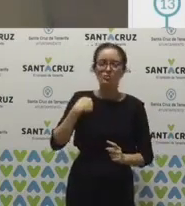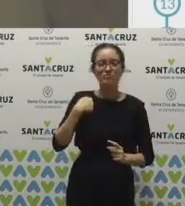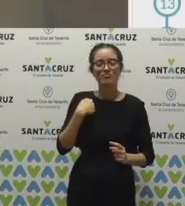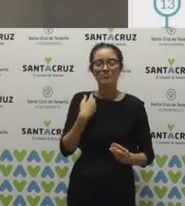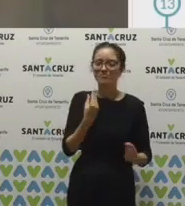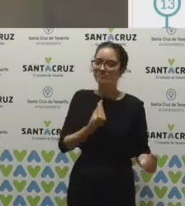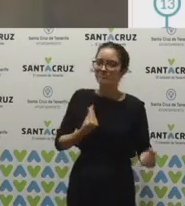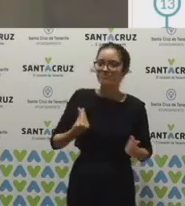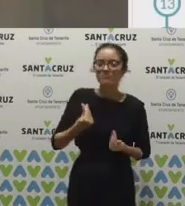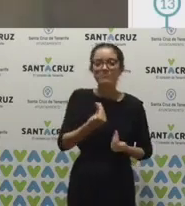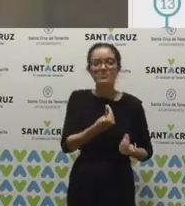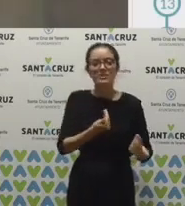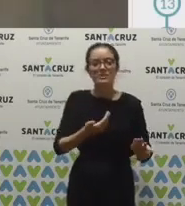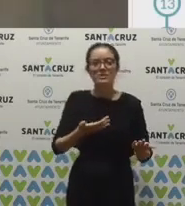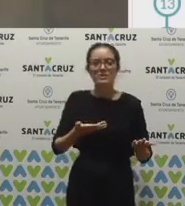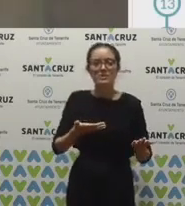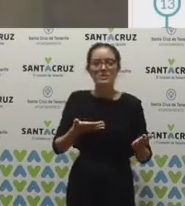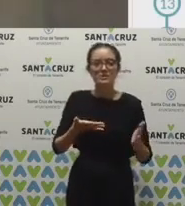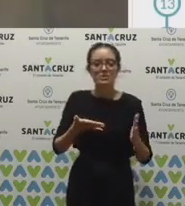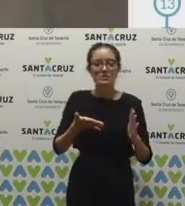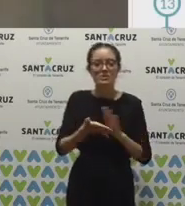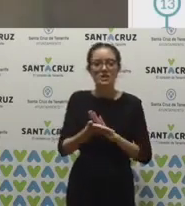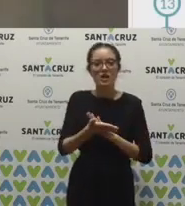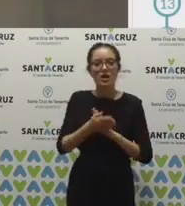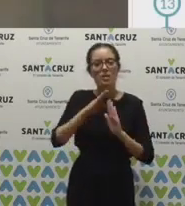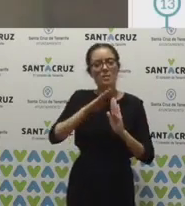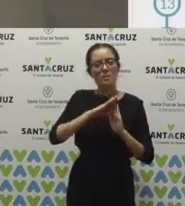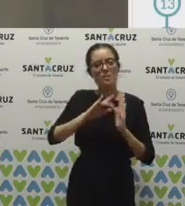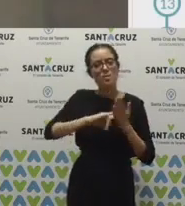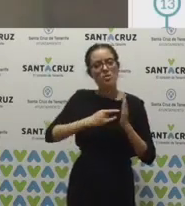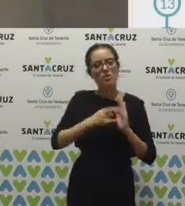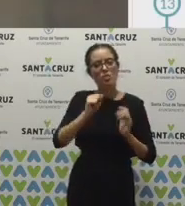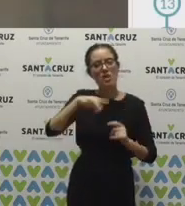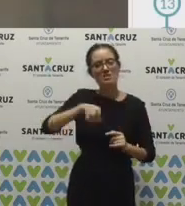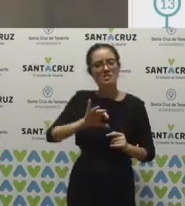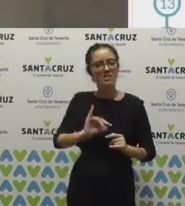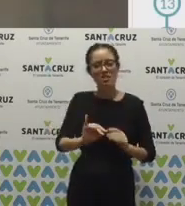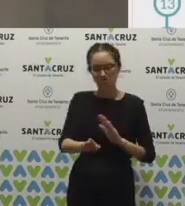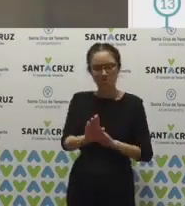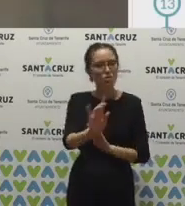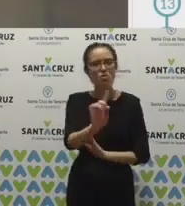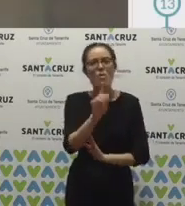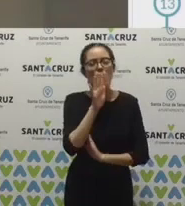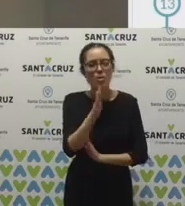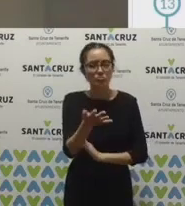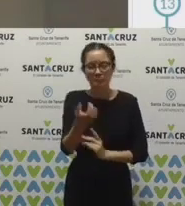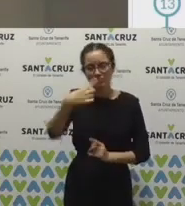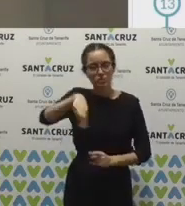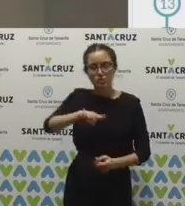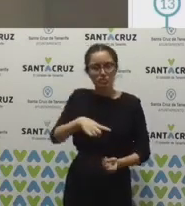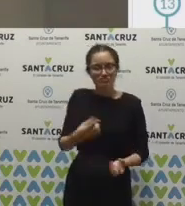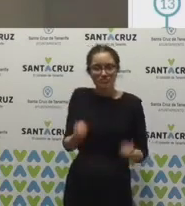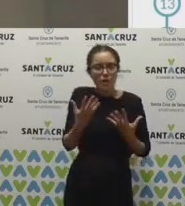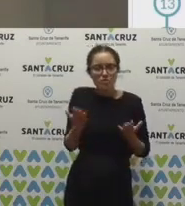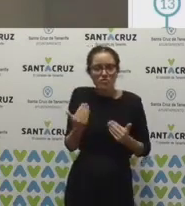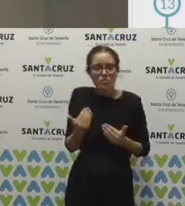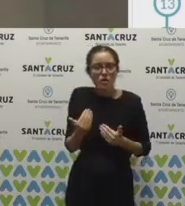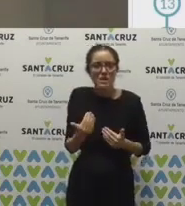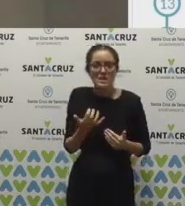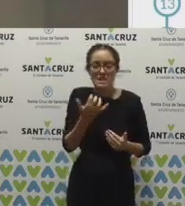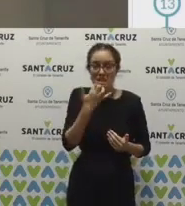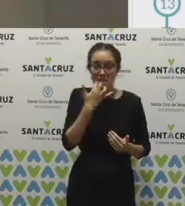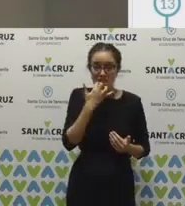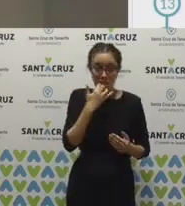porqué de esa decisión de no continuar con el proyecto encina entonces entendemos que si nos dejamos votar por separado